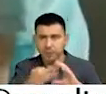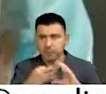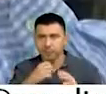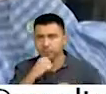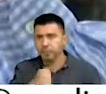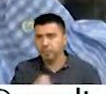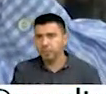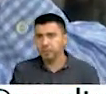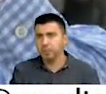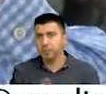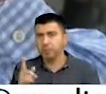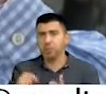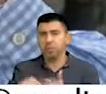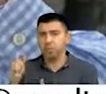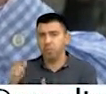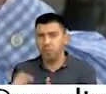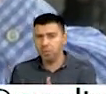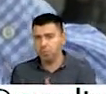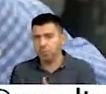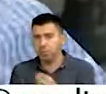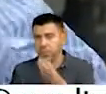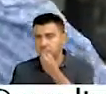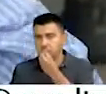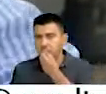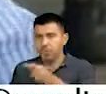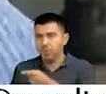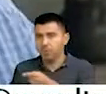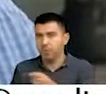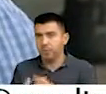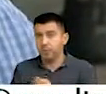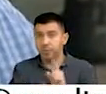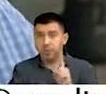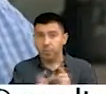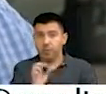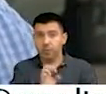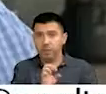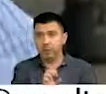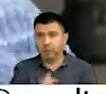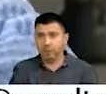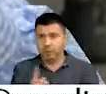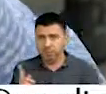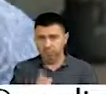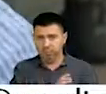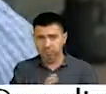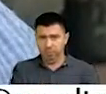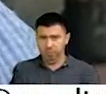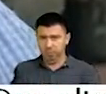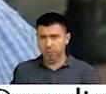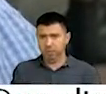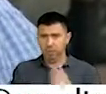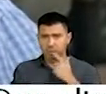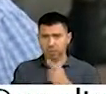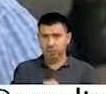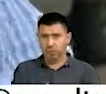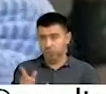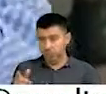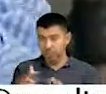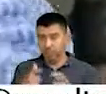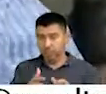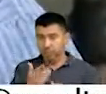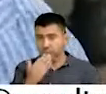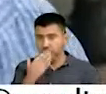hicieron contrato de comida con con éste con una entidad cristiana allá están es le están dando comida